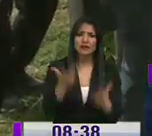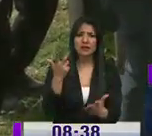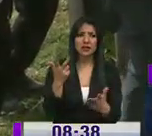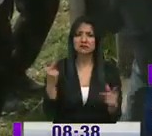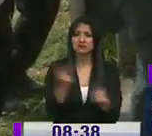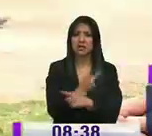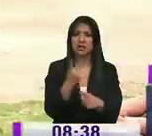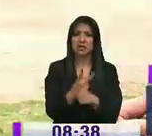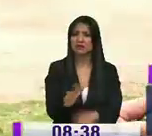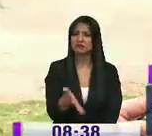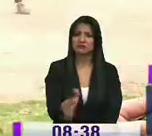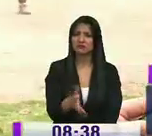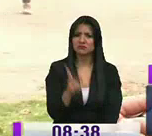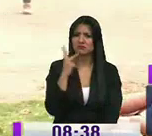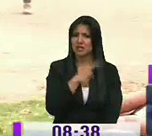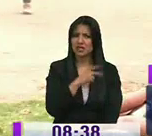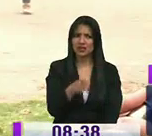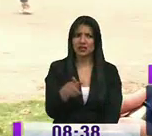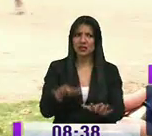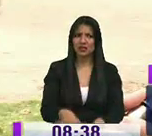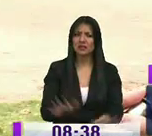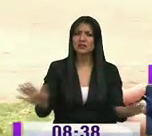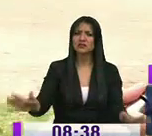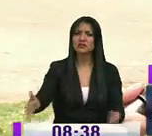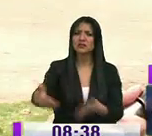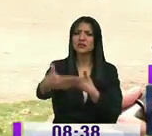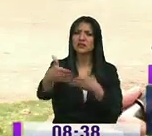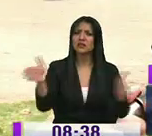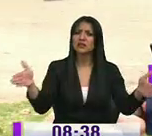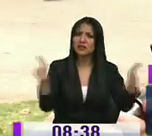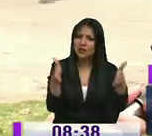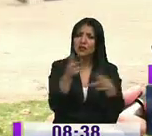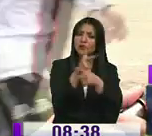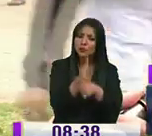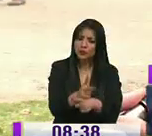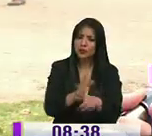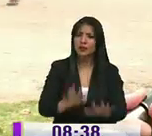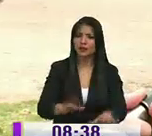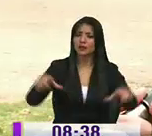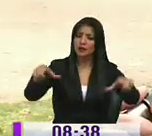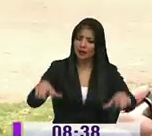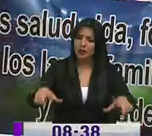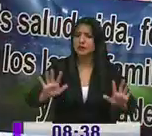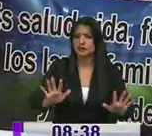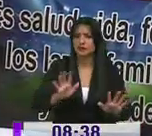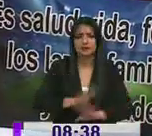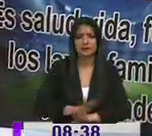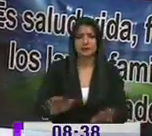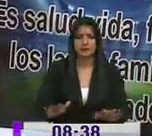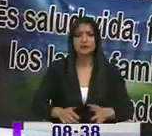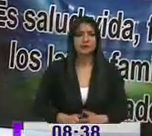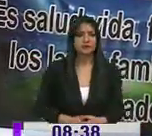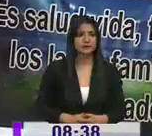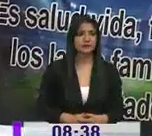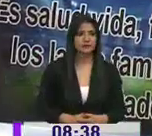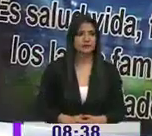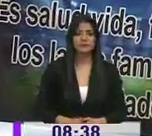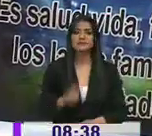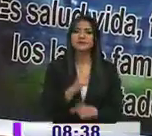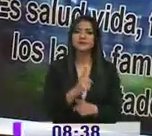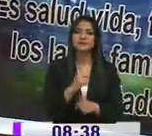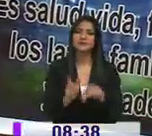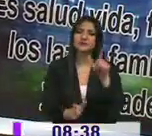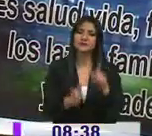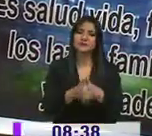este espacio permanece cerrado es para precautelar las instalaciones que aquí hay los moradores hacen un llamado a la autoridad